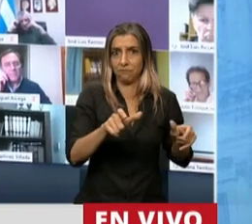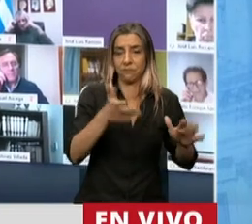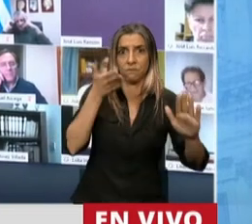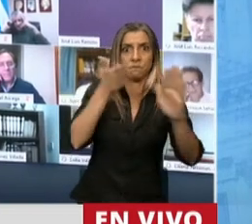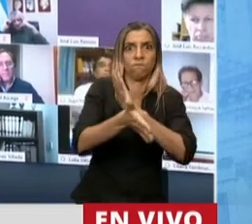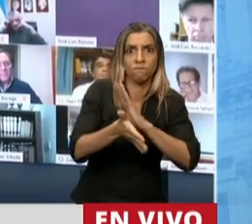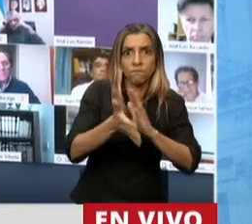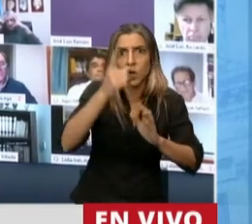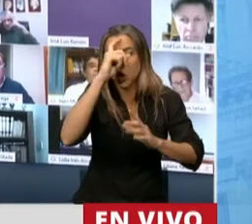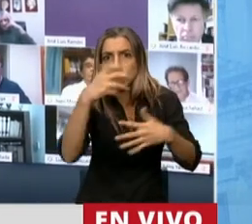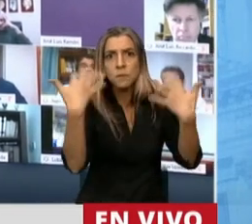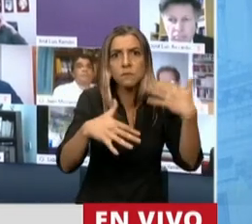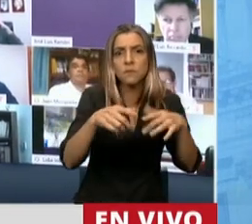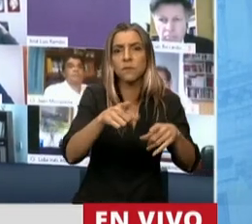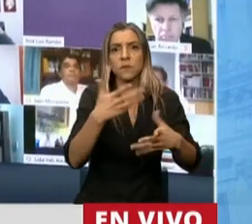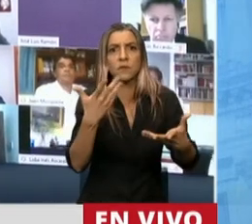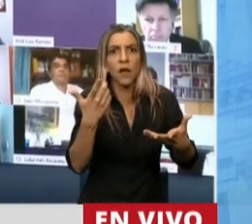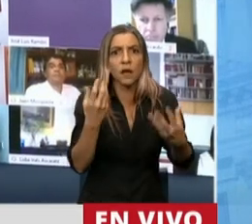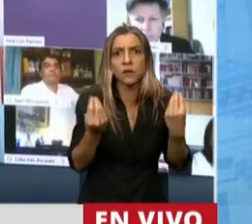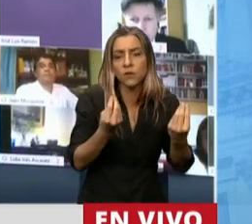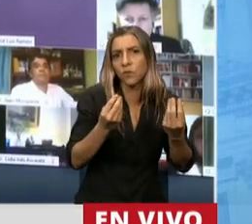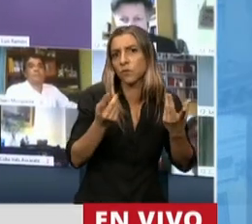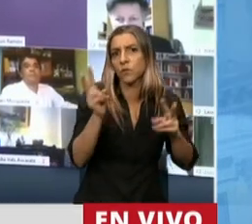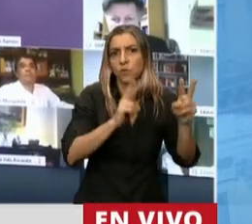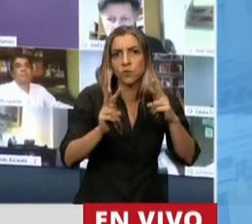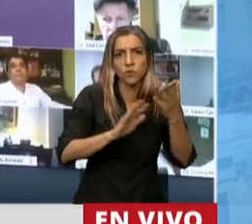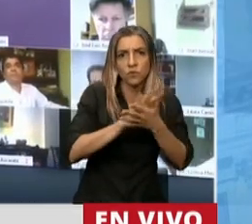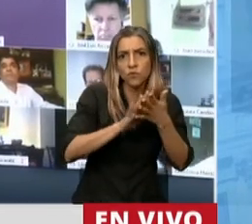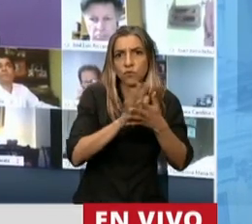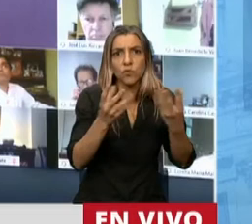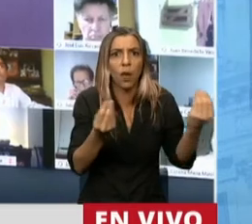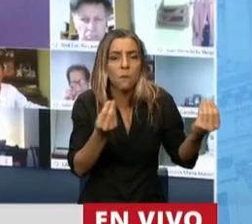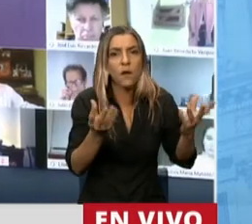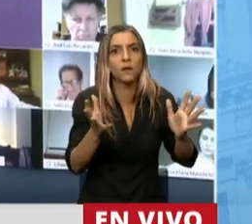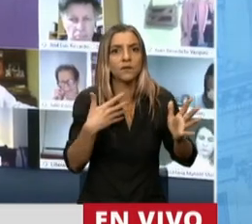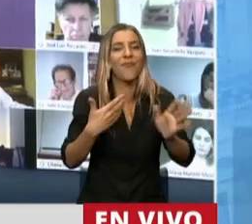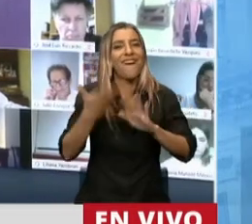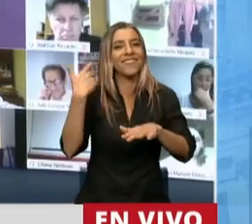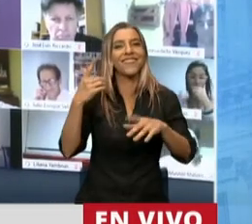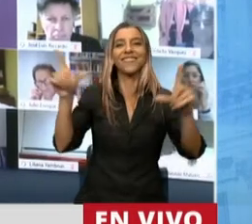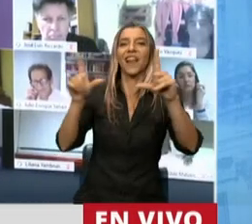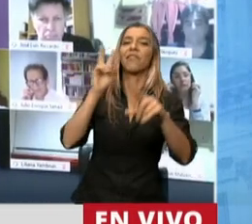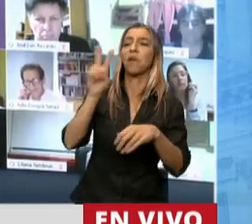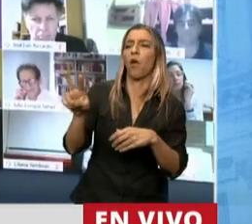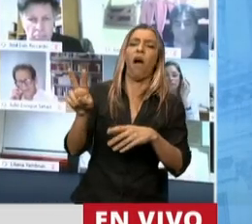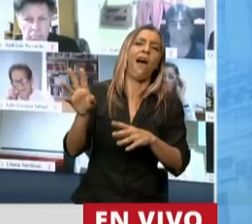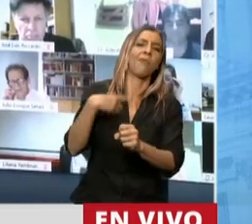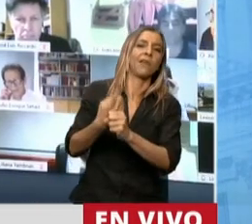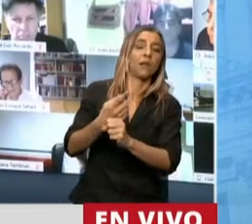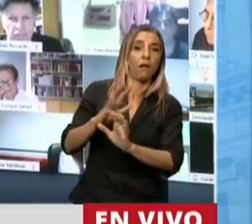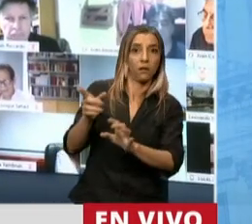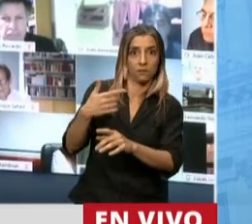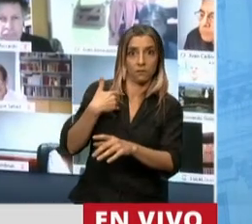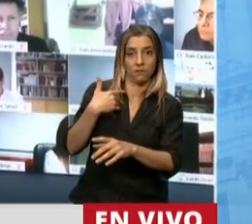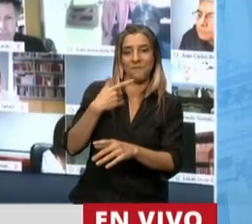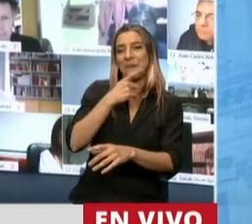campaña. Todo eso que veíamos por la televisión parecía un sueño, o parecía que solamente la íbamos a